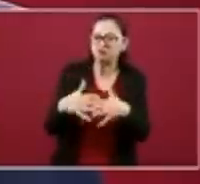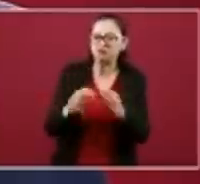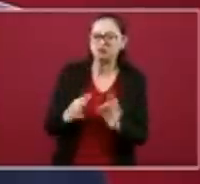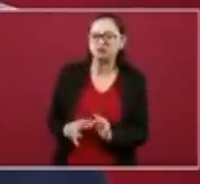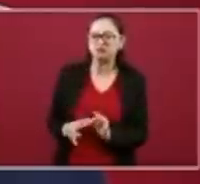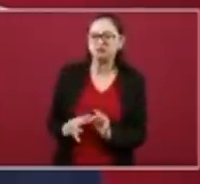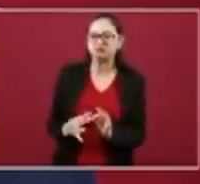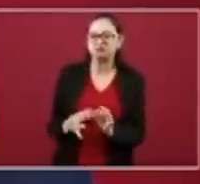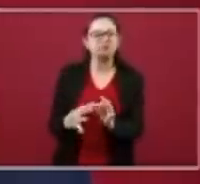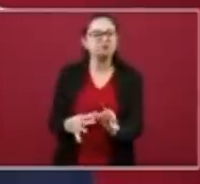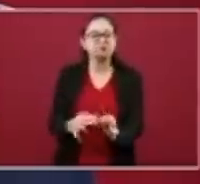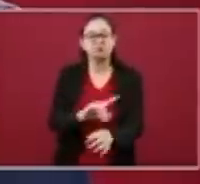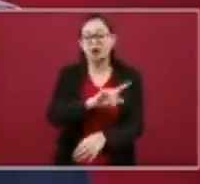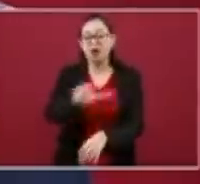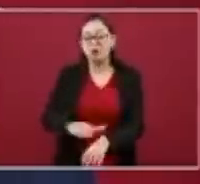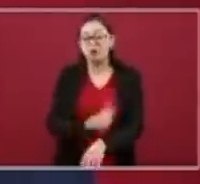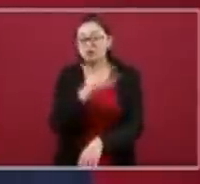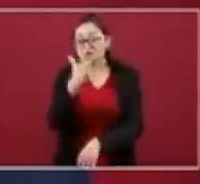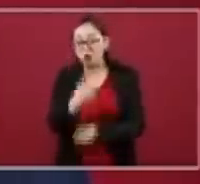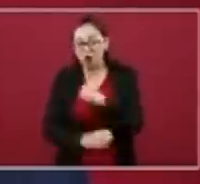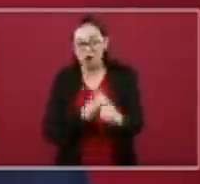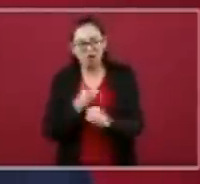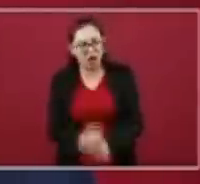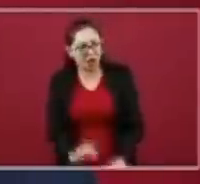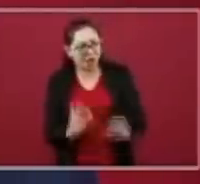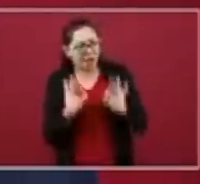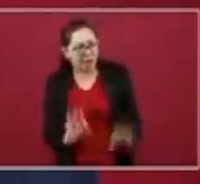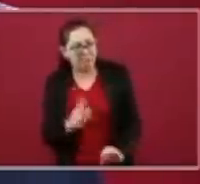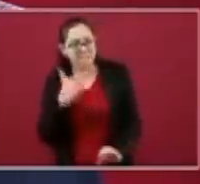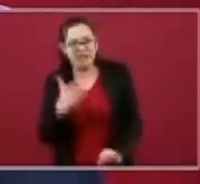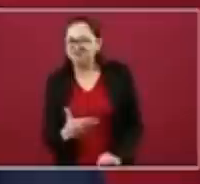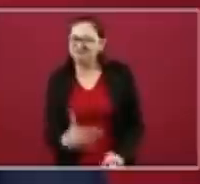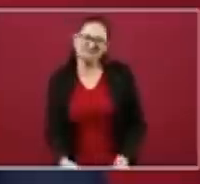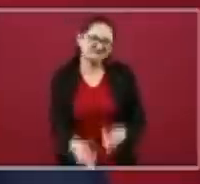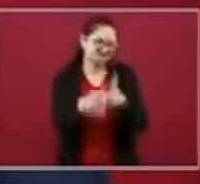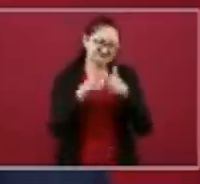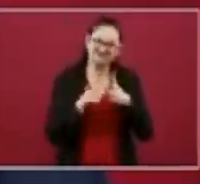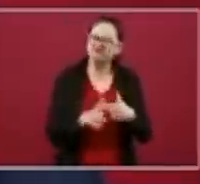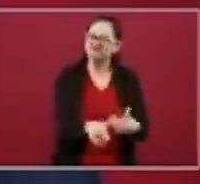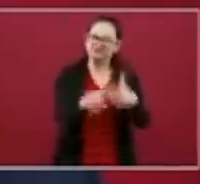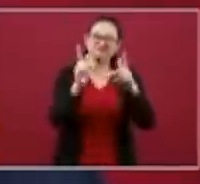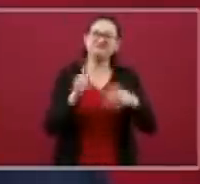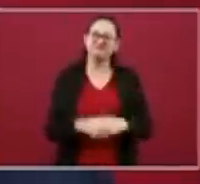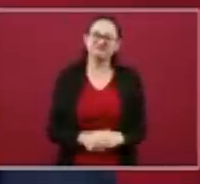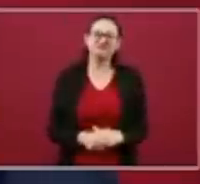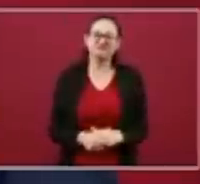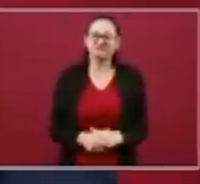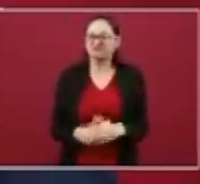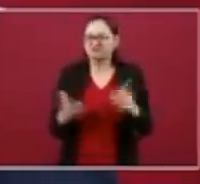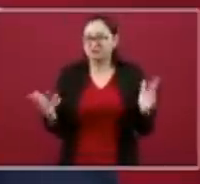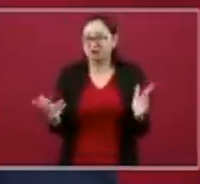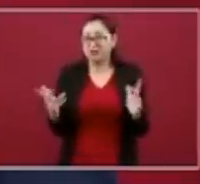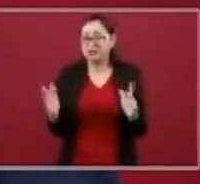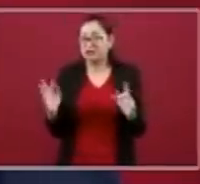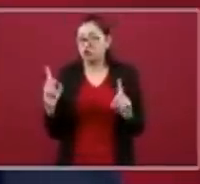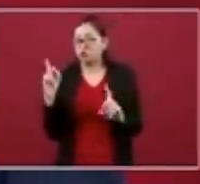le van a dar continuidad. Eso está bien. Es el beneficio de la